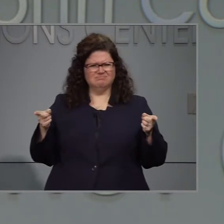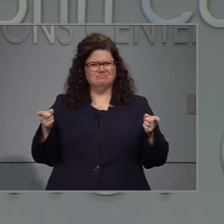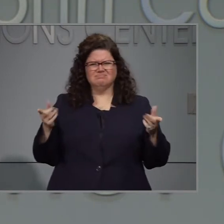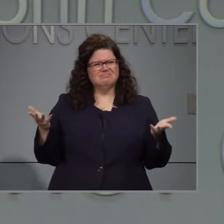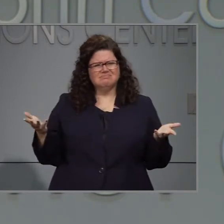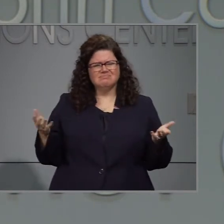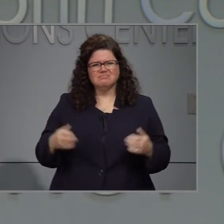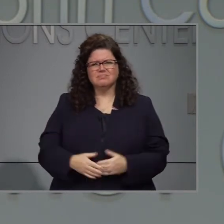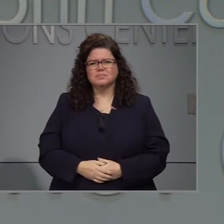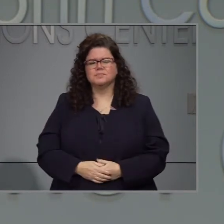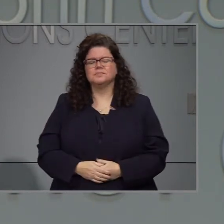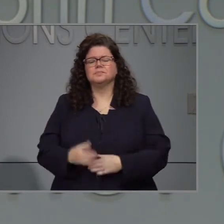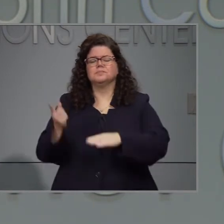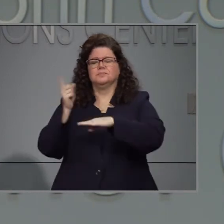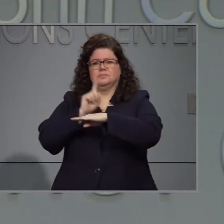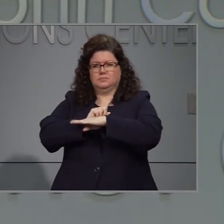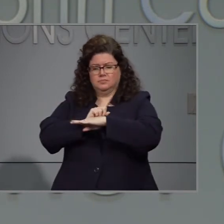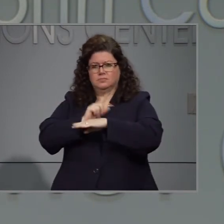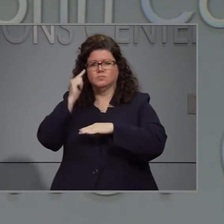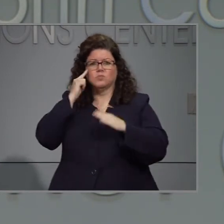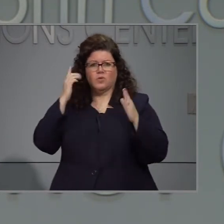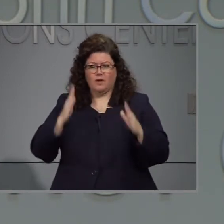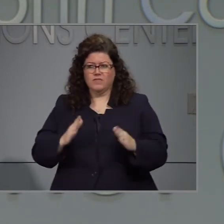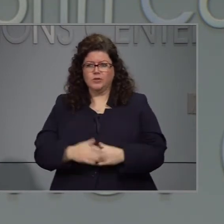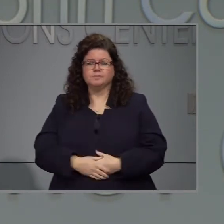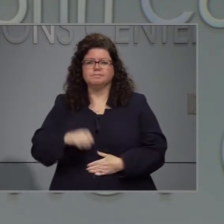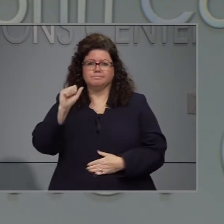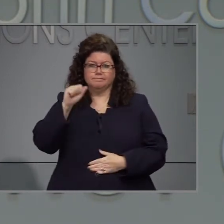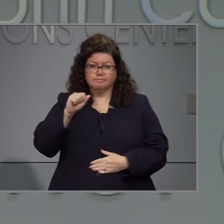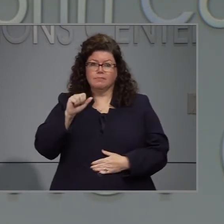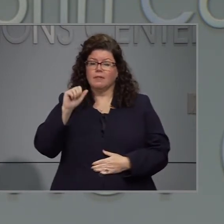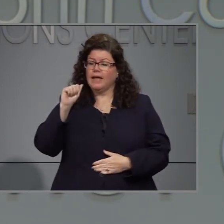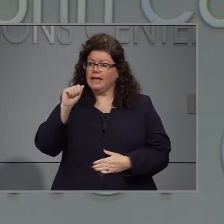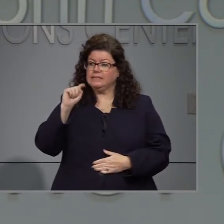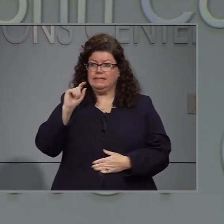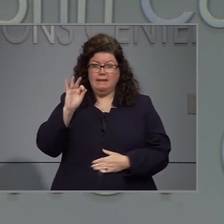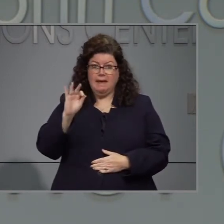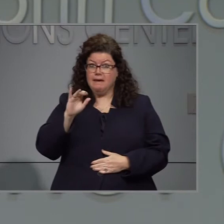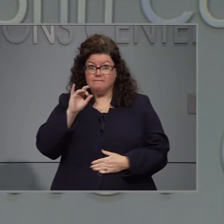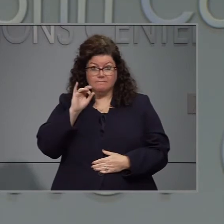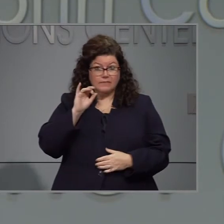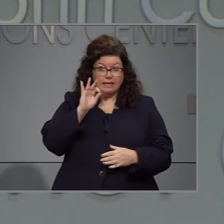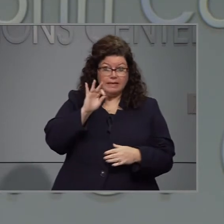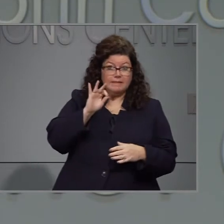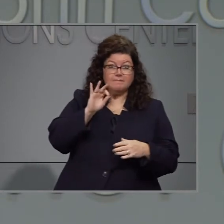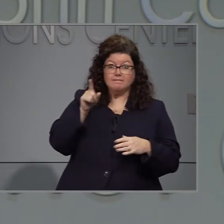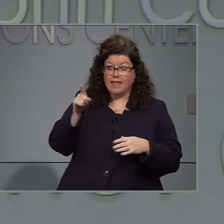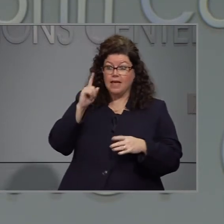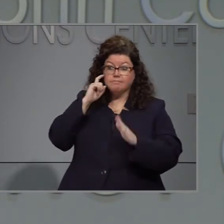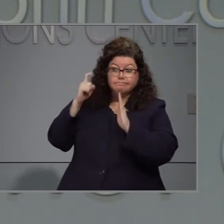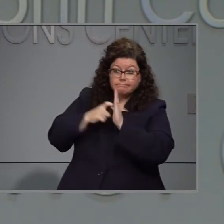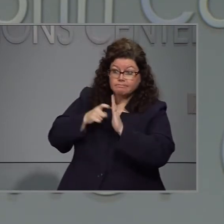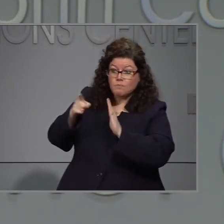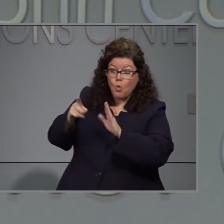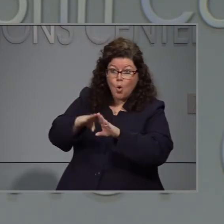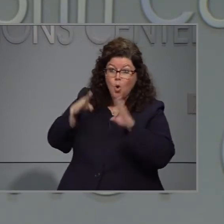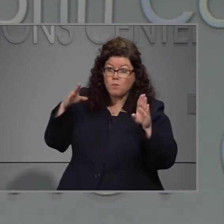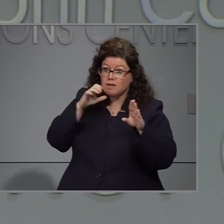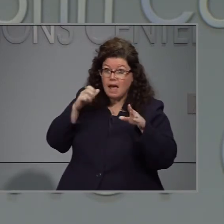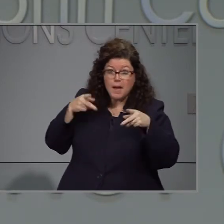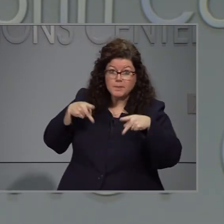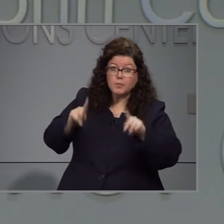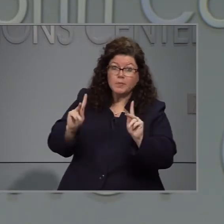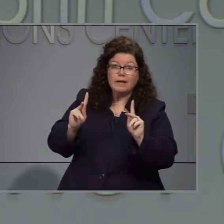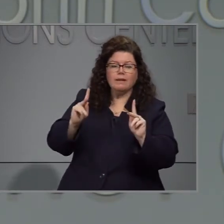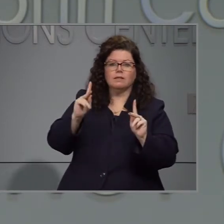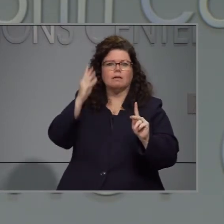Permitimos que el personal de cumplimiento legal